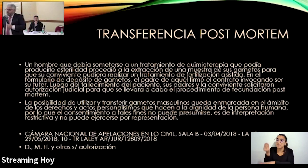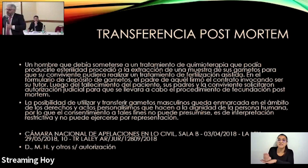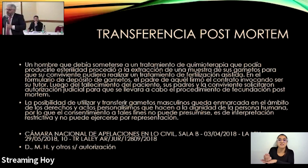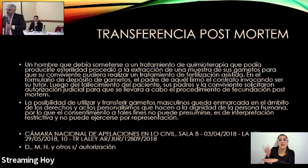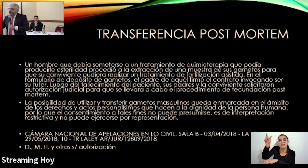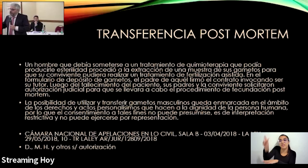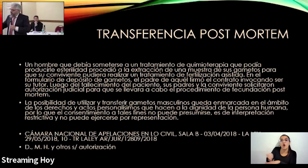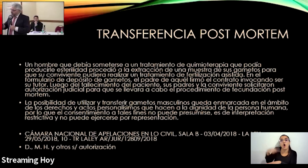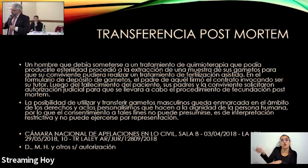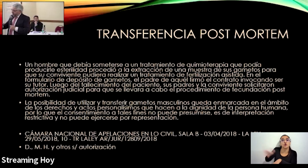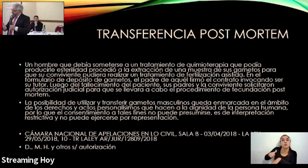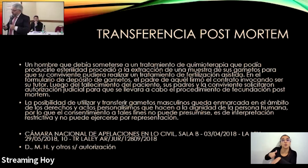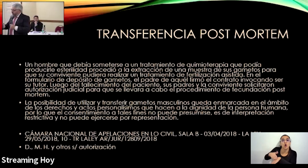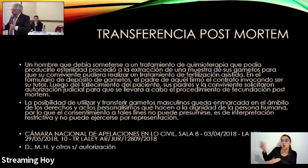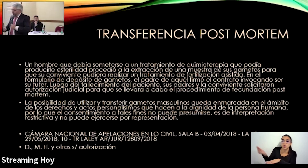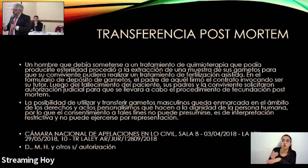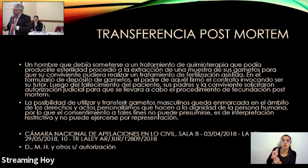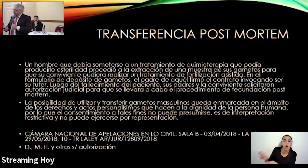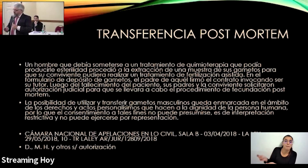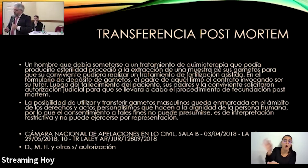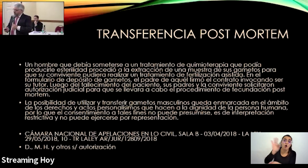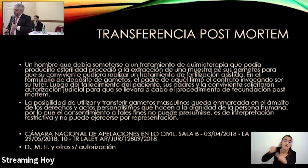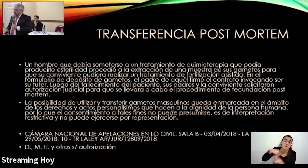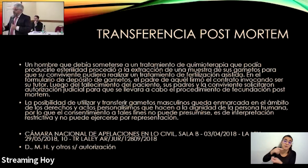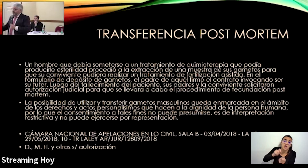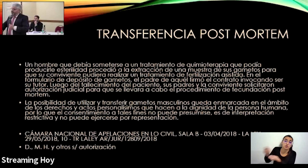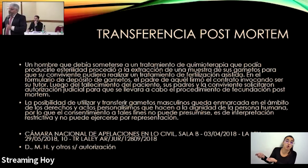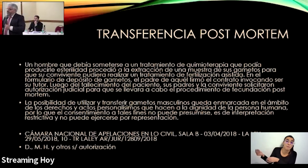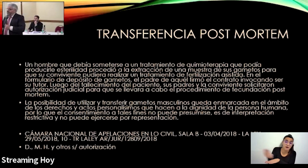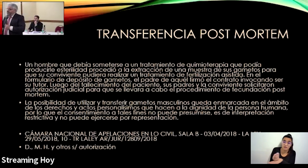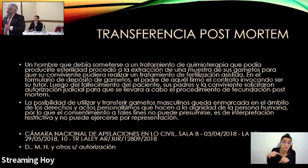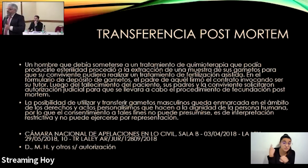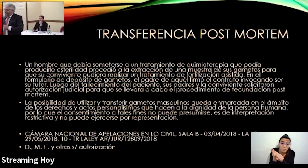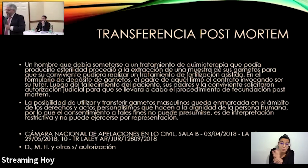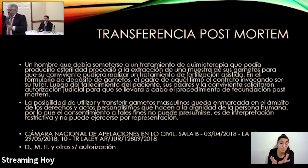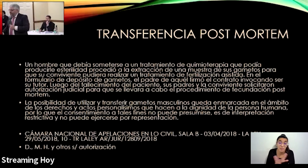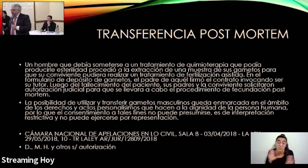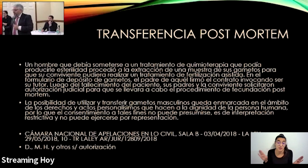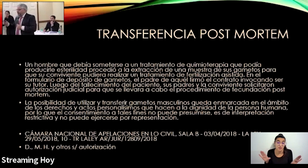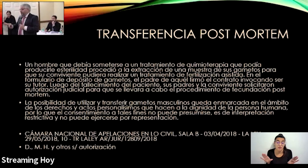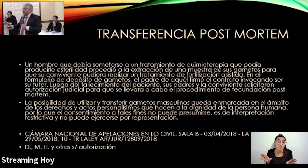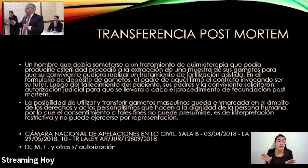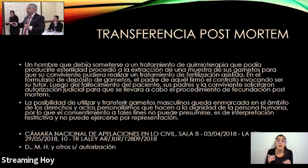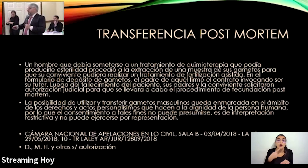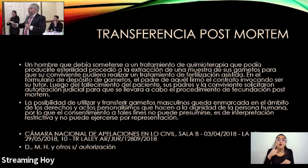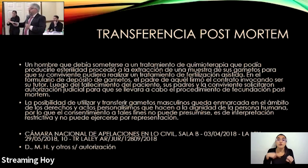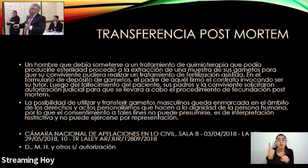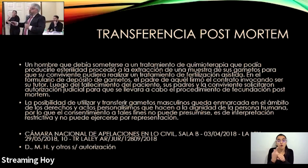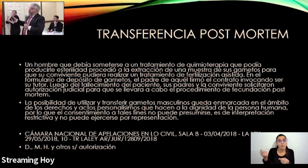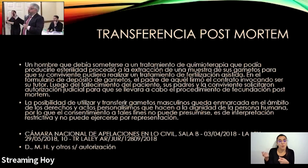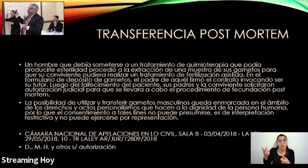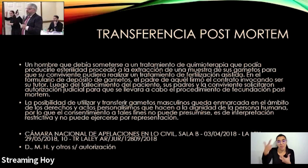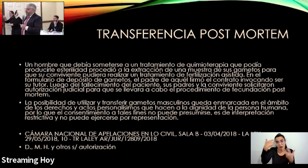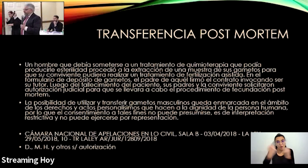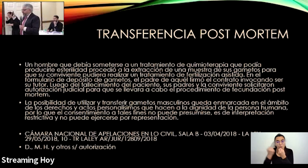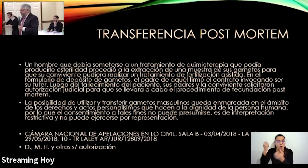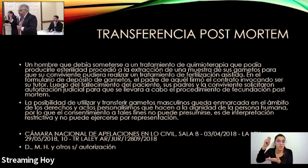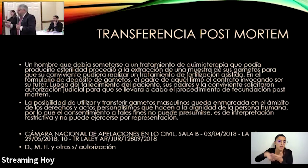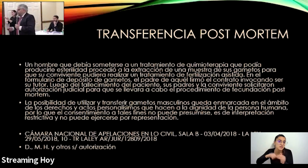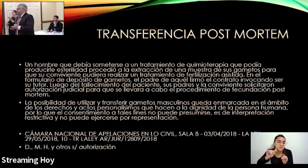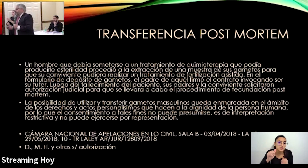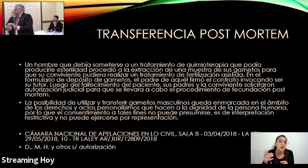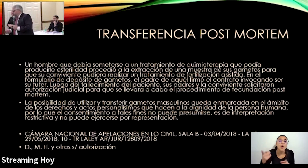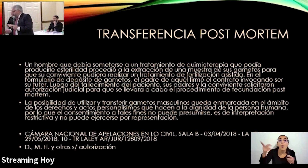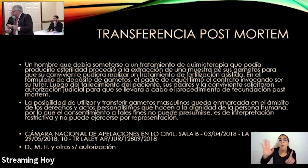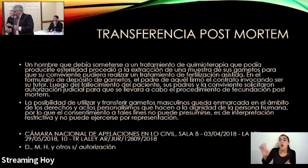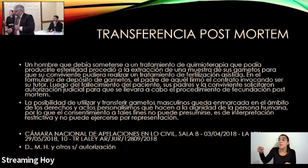un tutor o un pariente, como dice el artículo 59 del Código Civil y Comercial, no pueden dar este consentimiento basados en, bueno, pero él lo